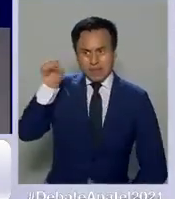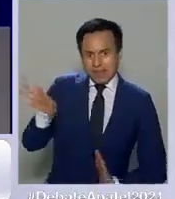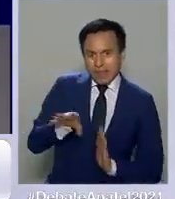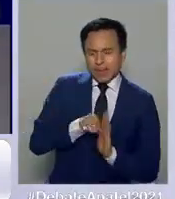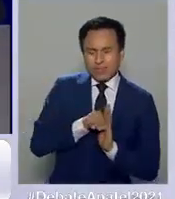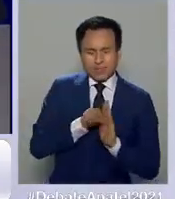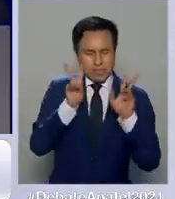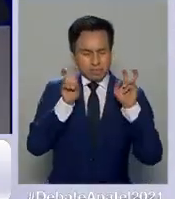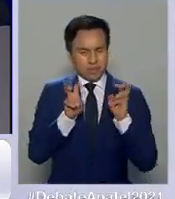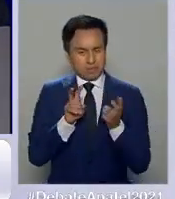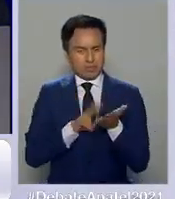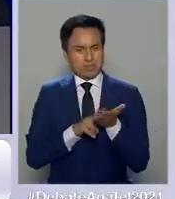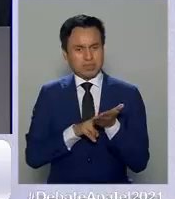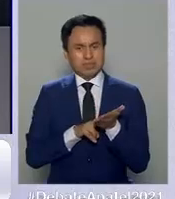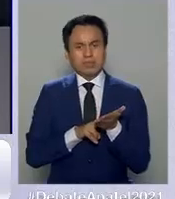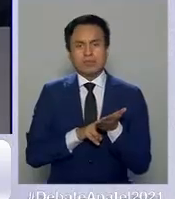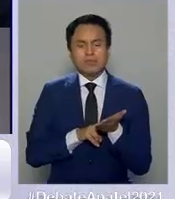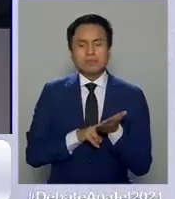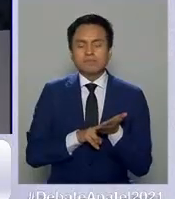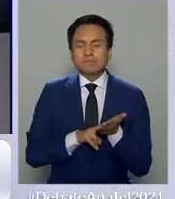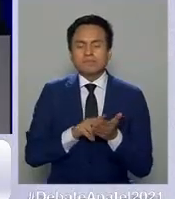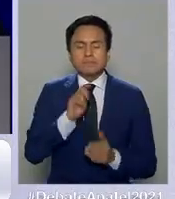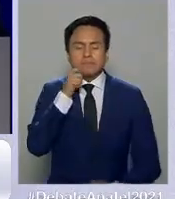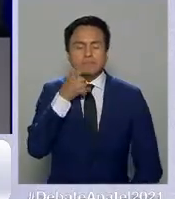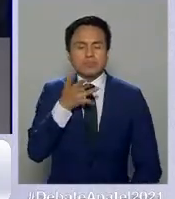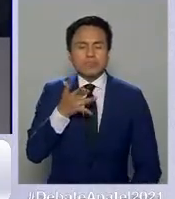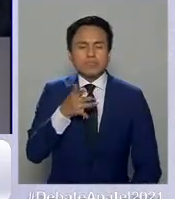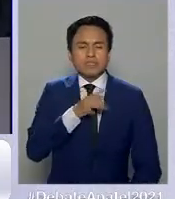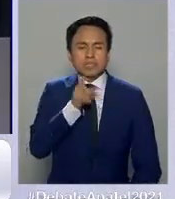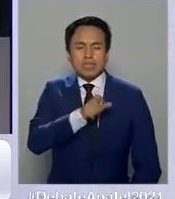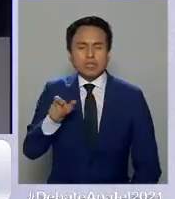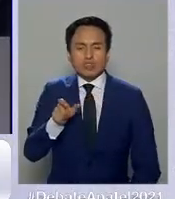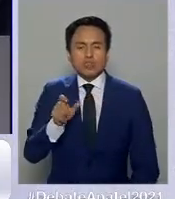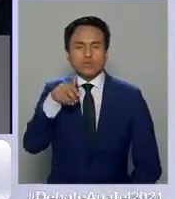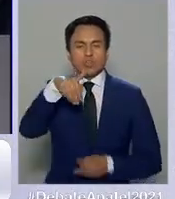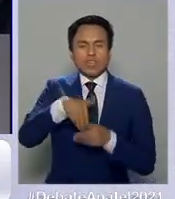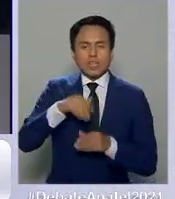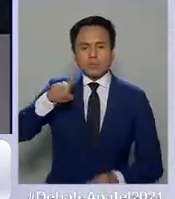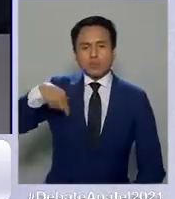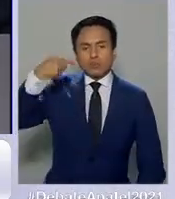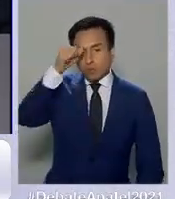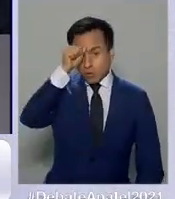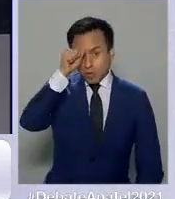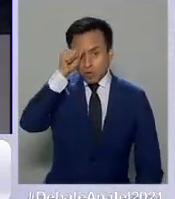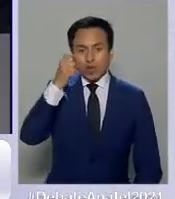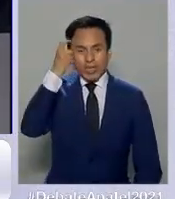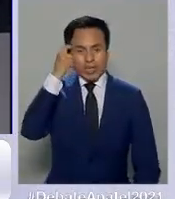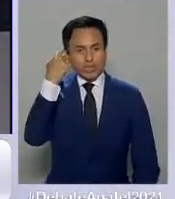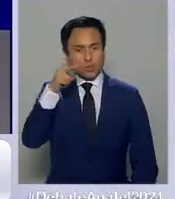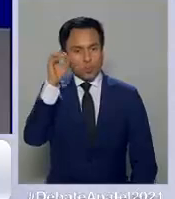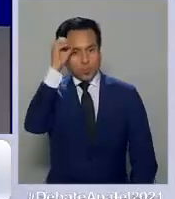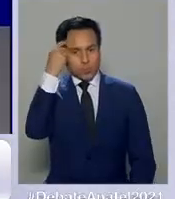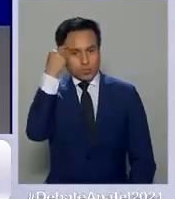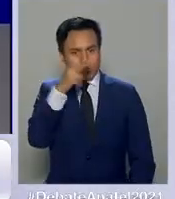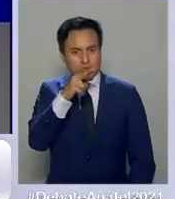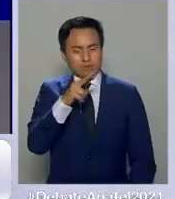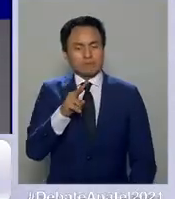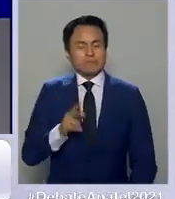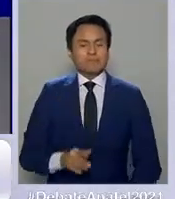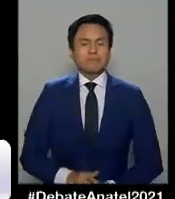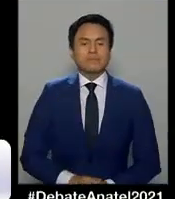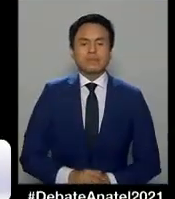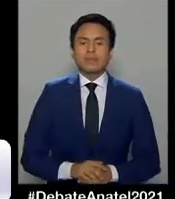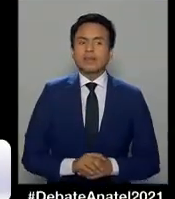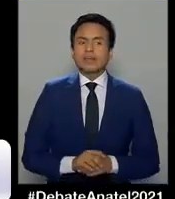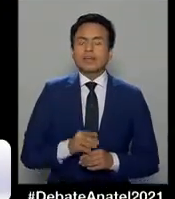cosa, pero extremadamente virtuosa. ¿Por qué deberían los chilenos, los votantes del próximo domingo, creer en su convicción detrás de estos cambios? Que